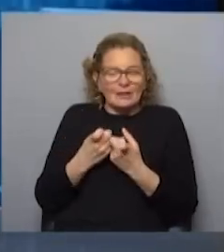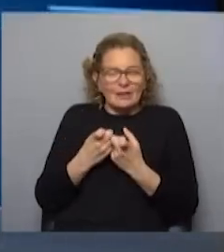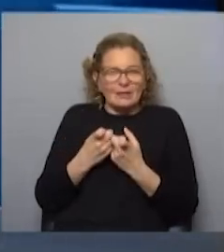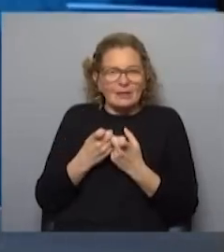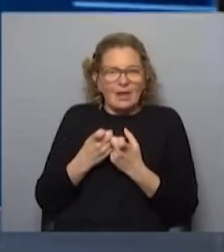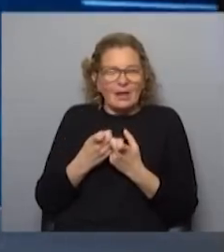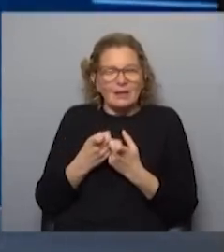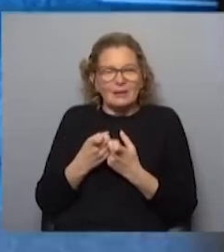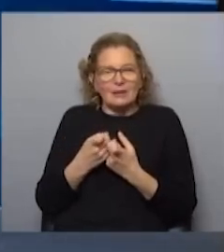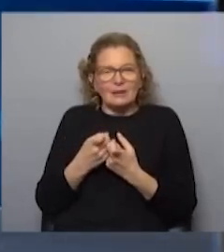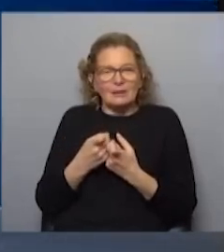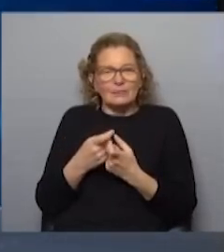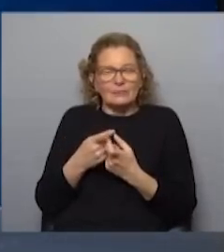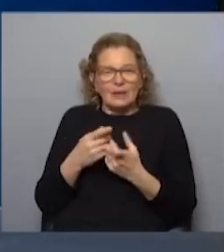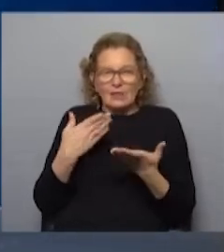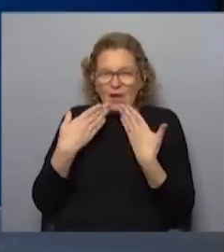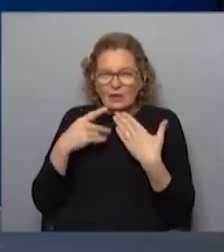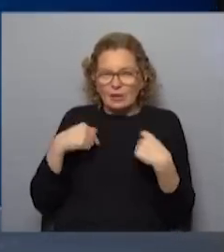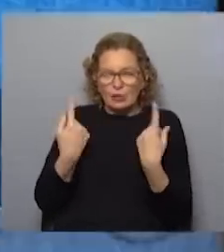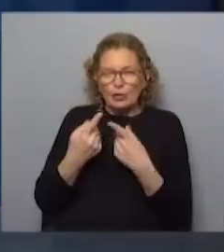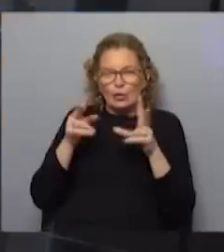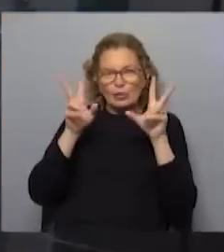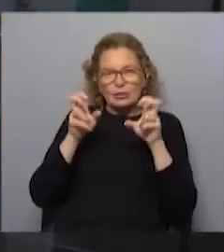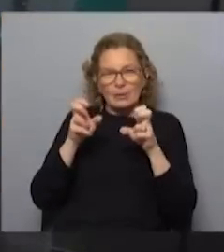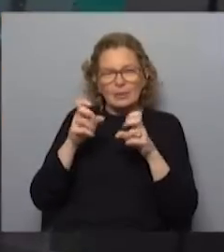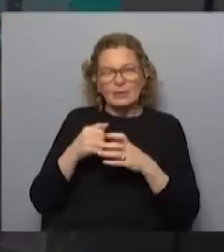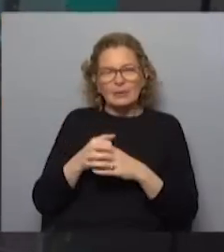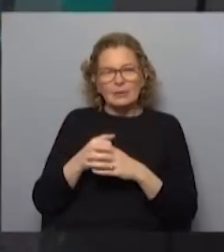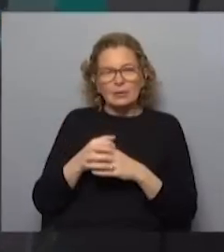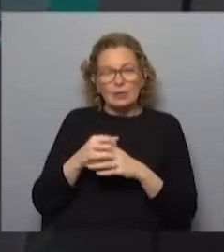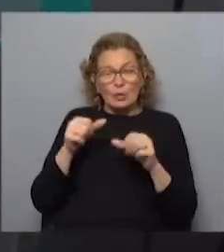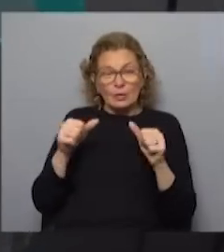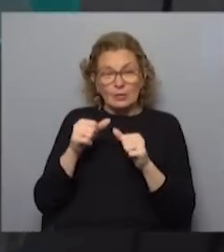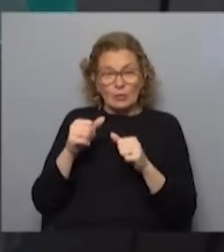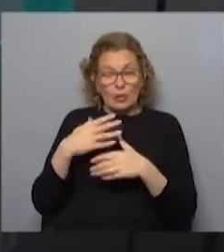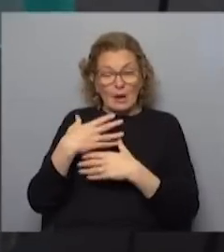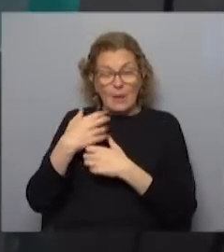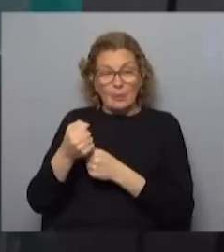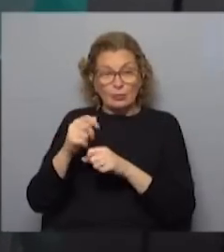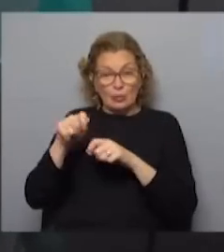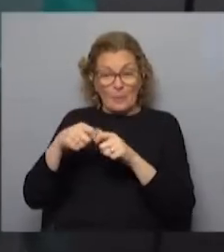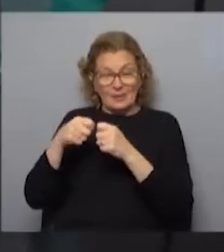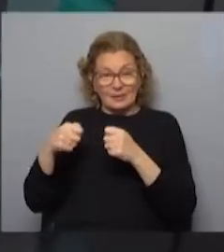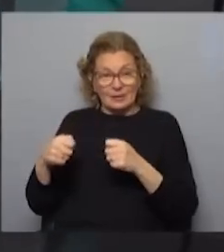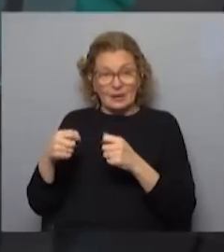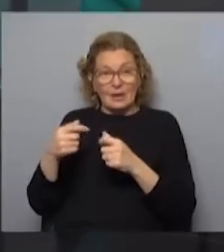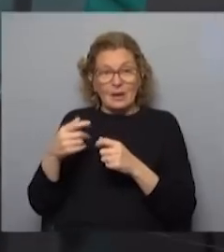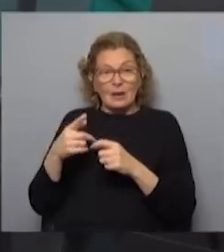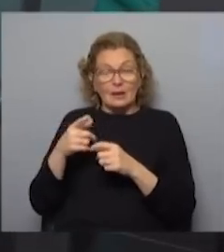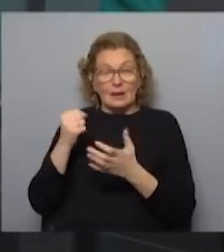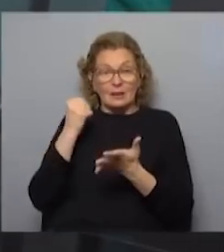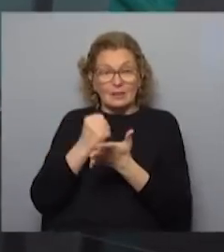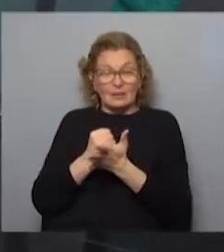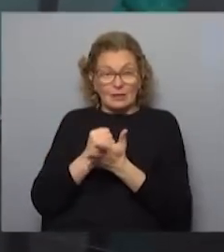imperiosa de hablar de todas estas cuestiones no lo hizo con el respaldo del pizzanete Aunque el